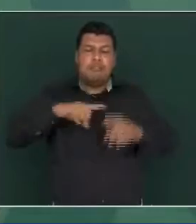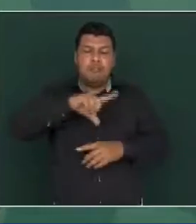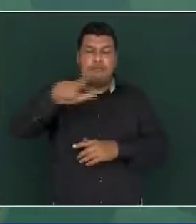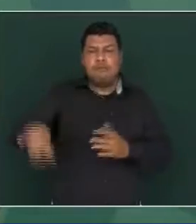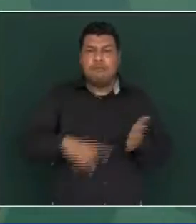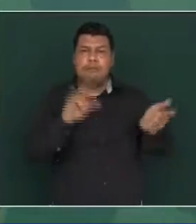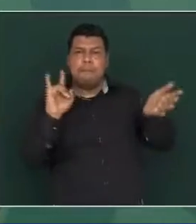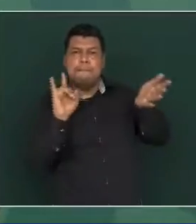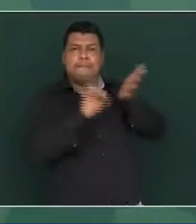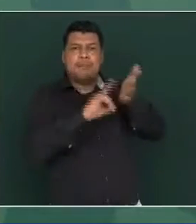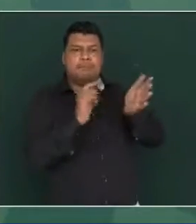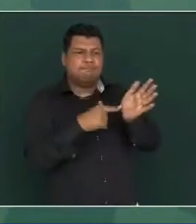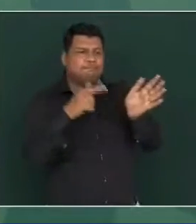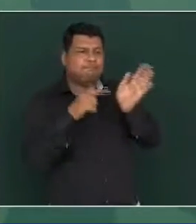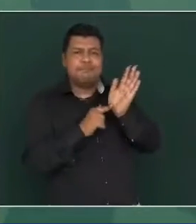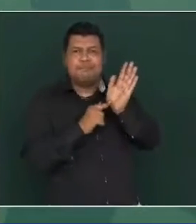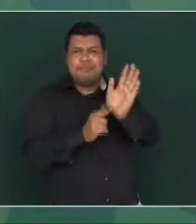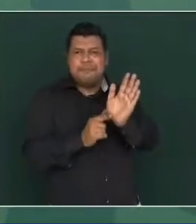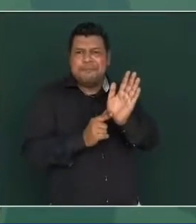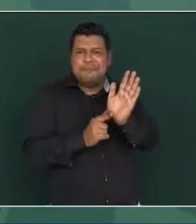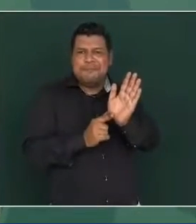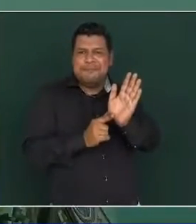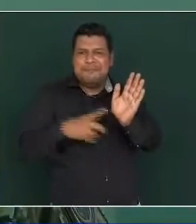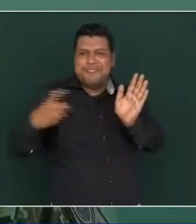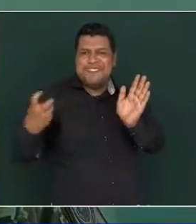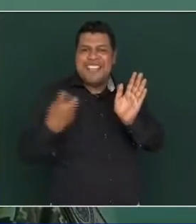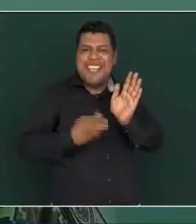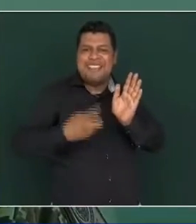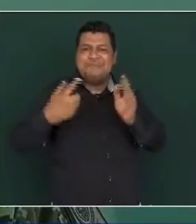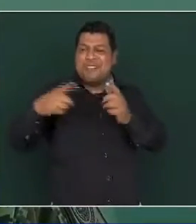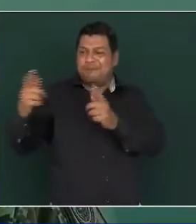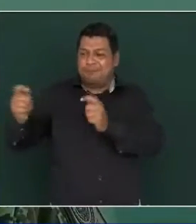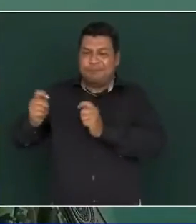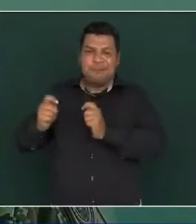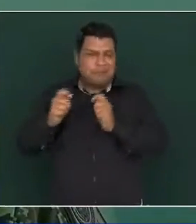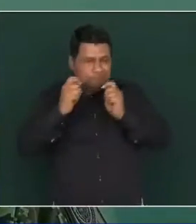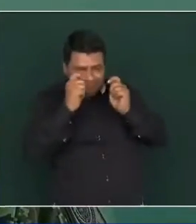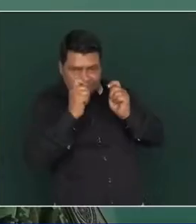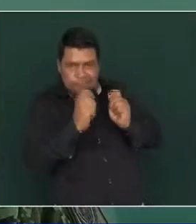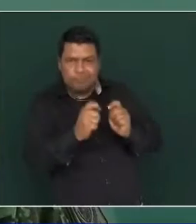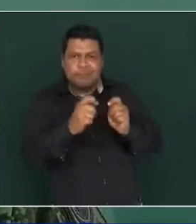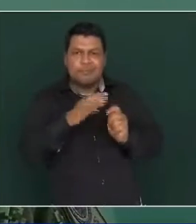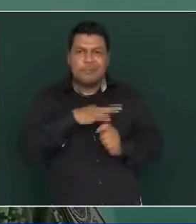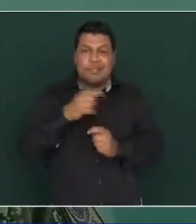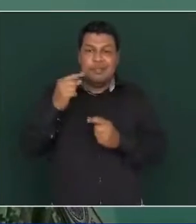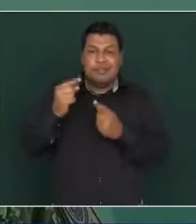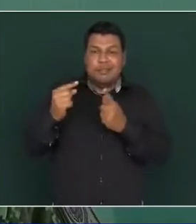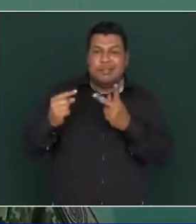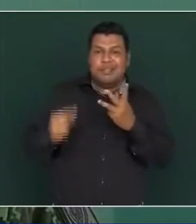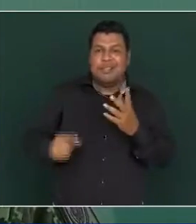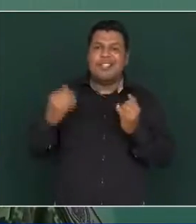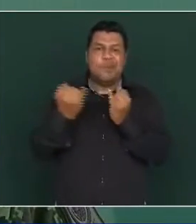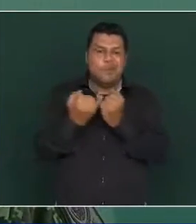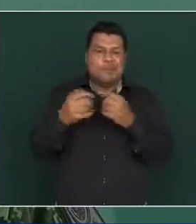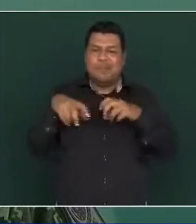una placa para esta entrega y recepción, y bueno, la